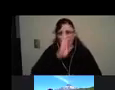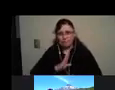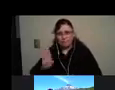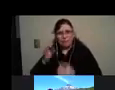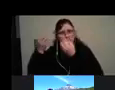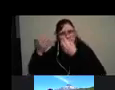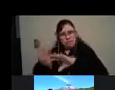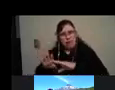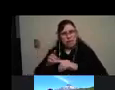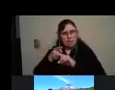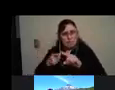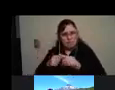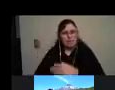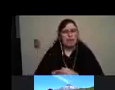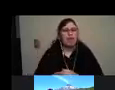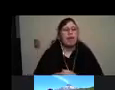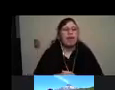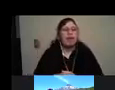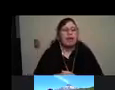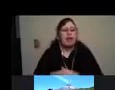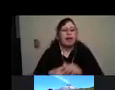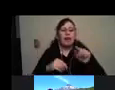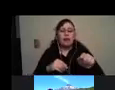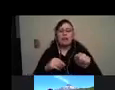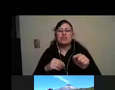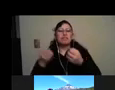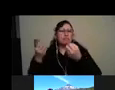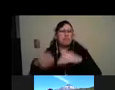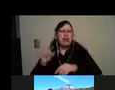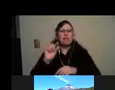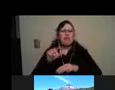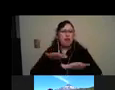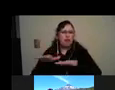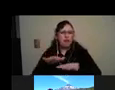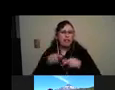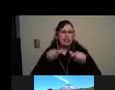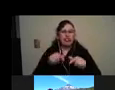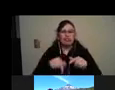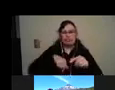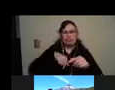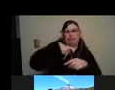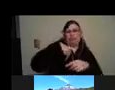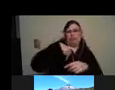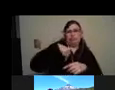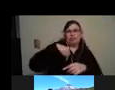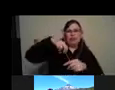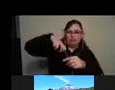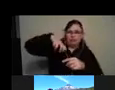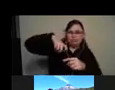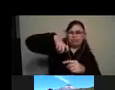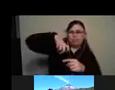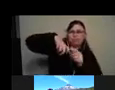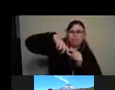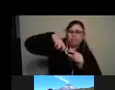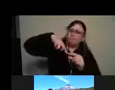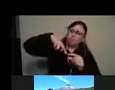de predominio derecha, ¿cierto? Que tiene un patrón flexón en extremidades inferiores y superiores, con flexión mantenida de